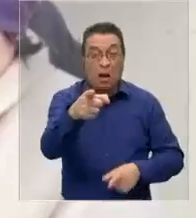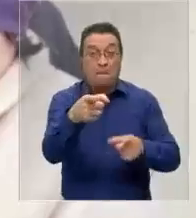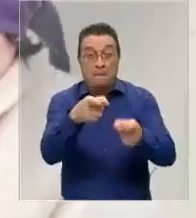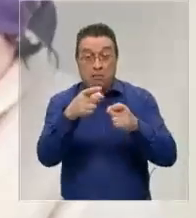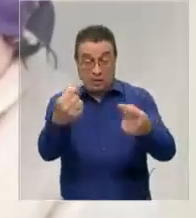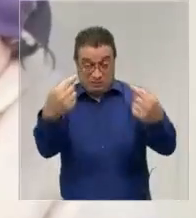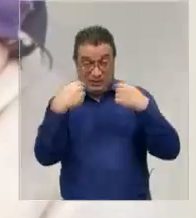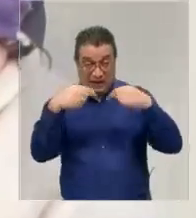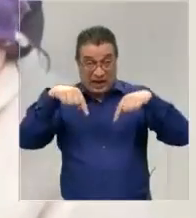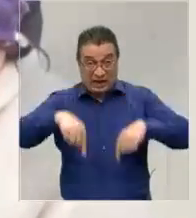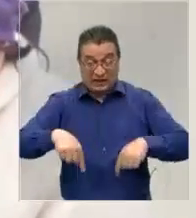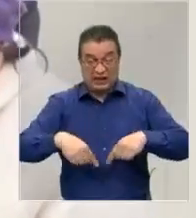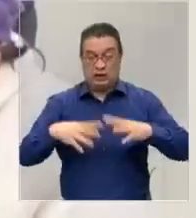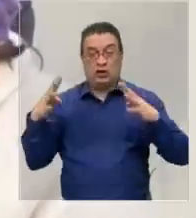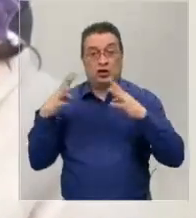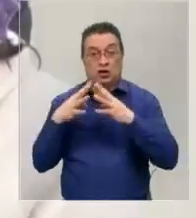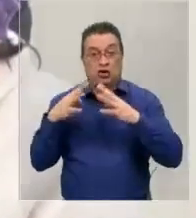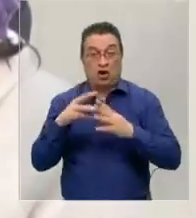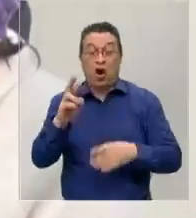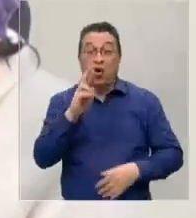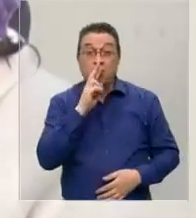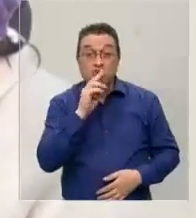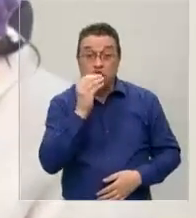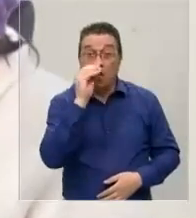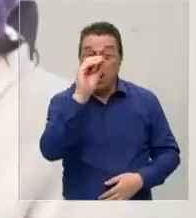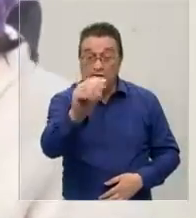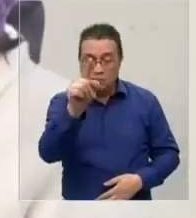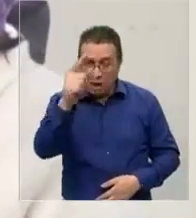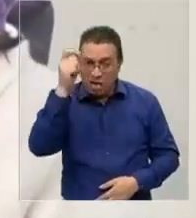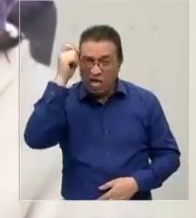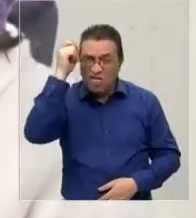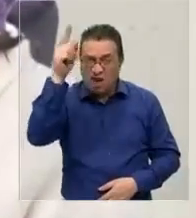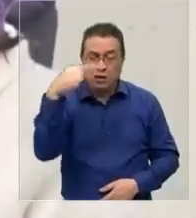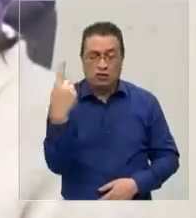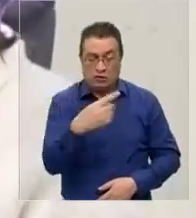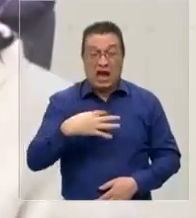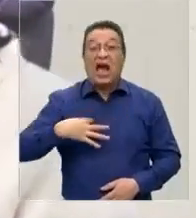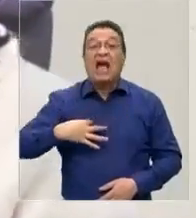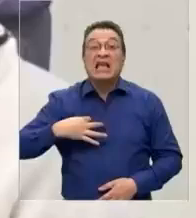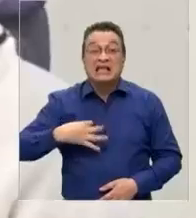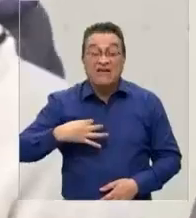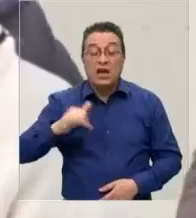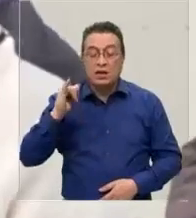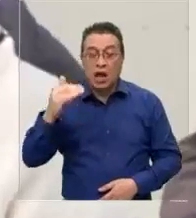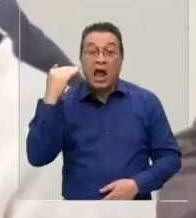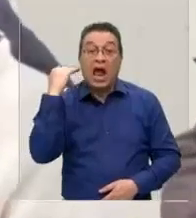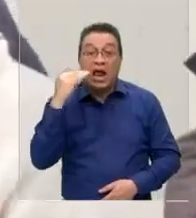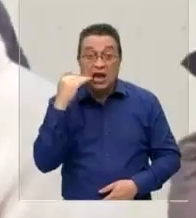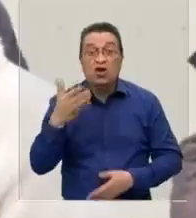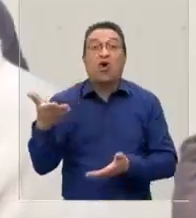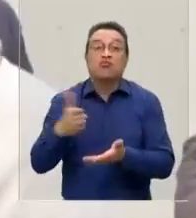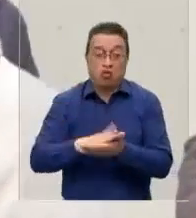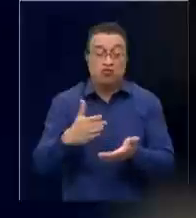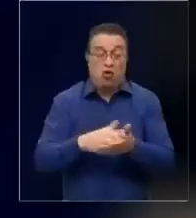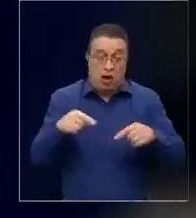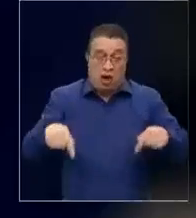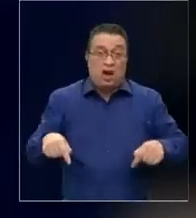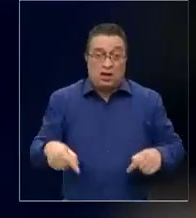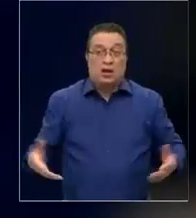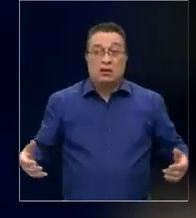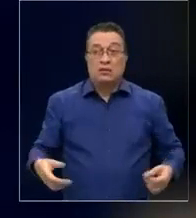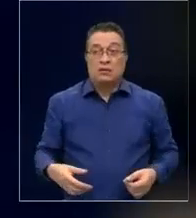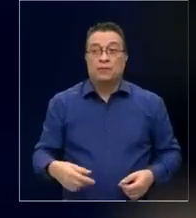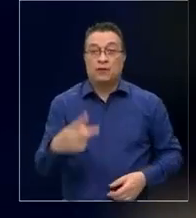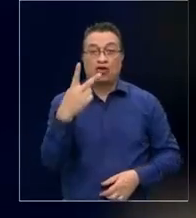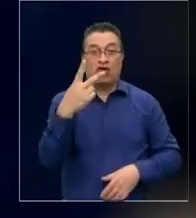disparando aquí, a los soldados rusos, quiero que entiendan que los civiles y los niños están muriendo aquí.